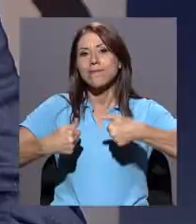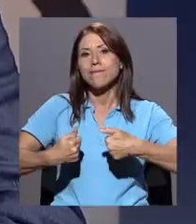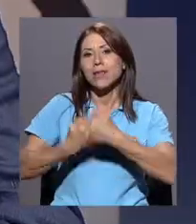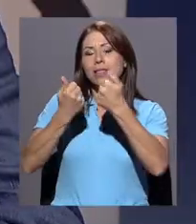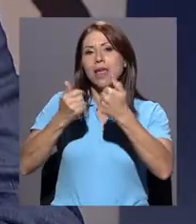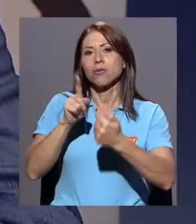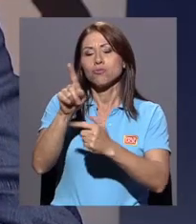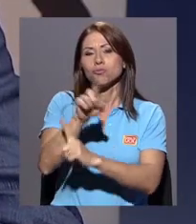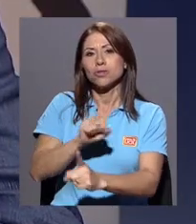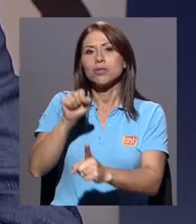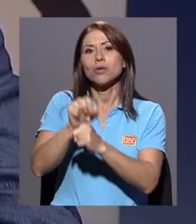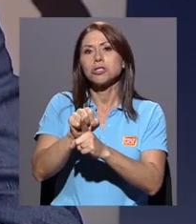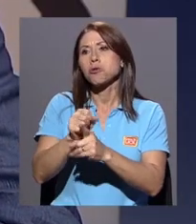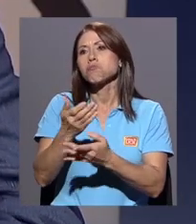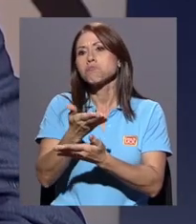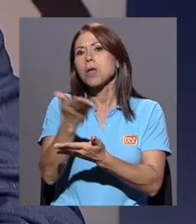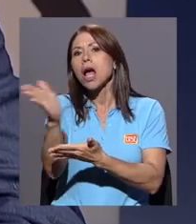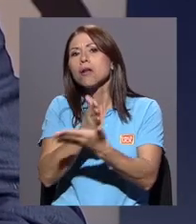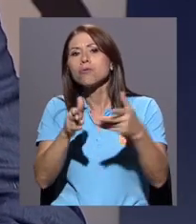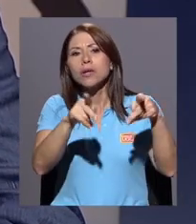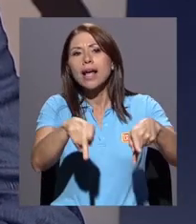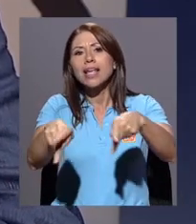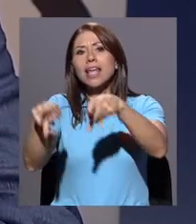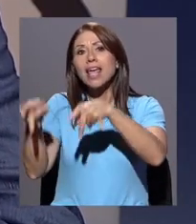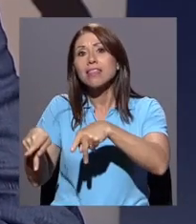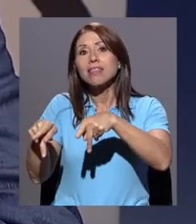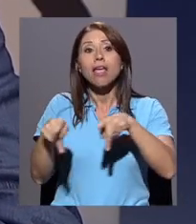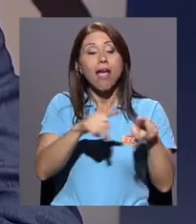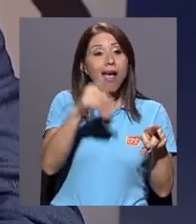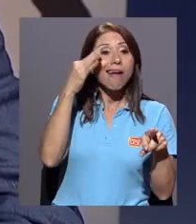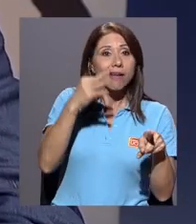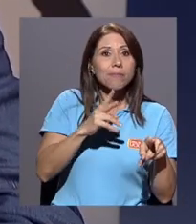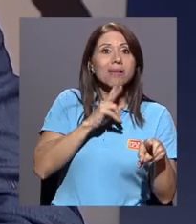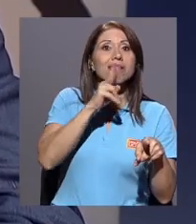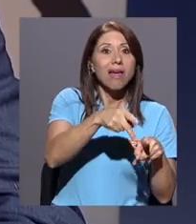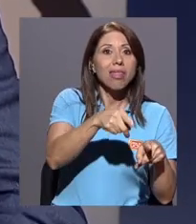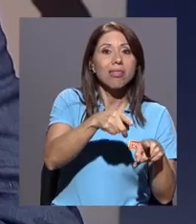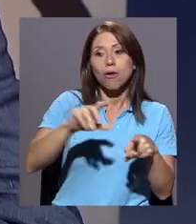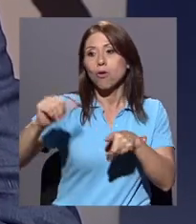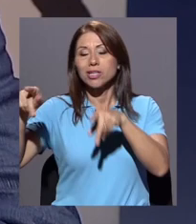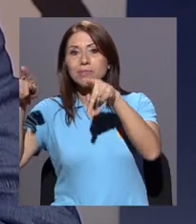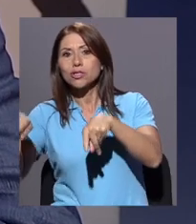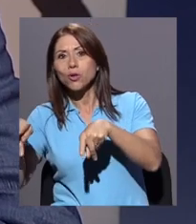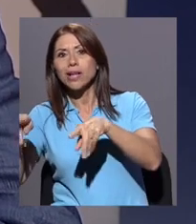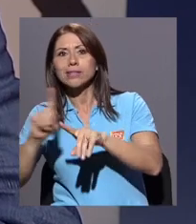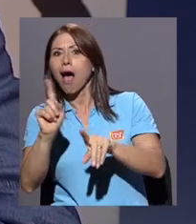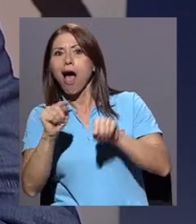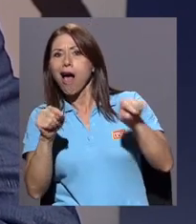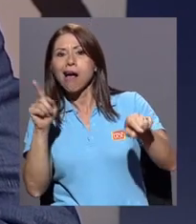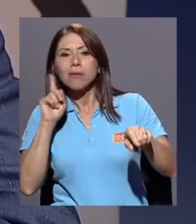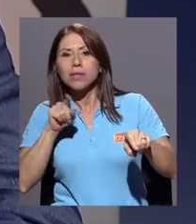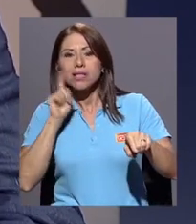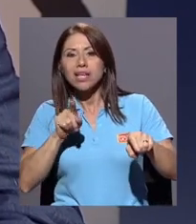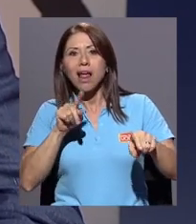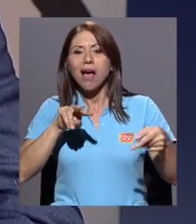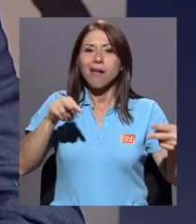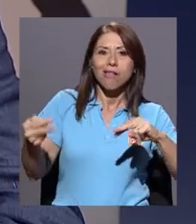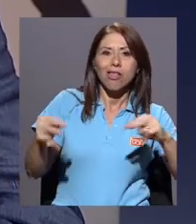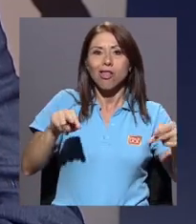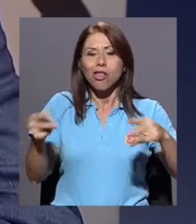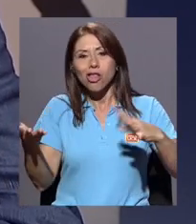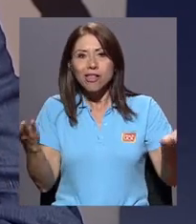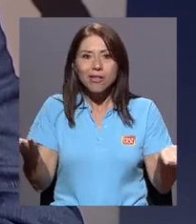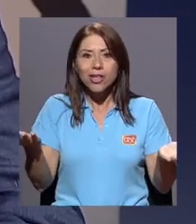situación que lo que para alguna gente, algunos públicos es verdad, para otros son absolutamente mentiras y